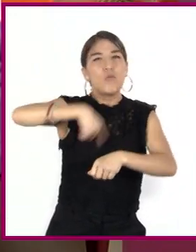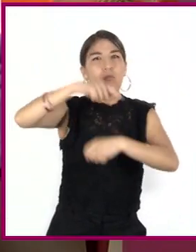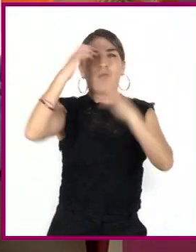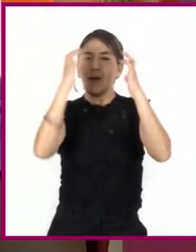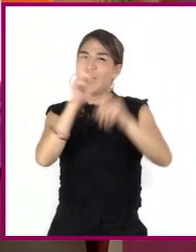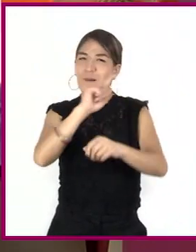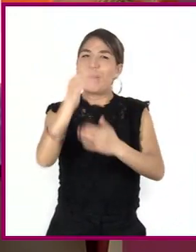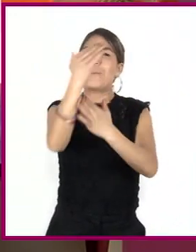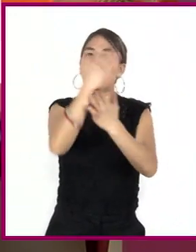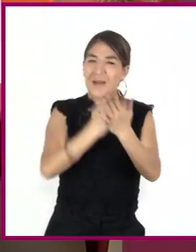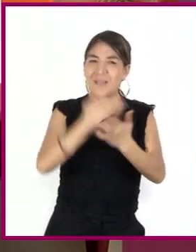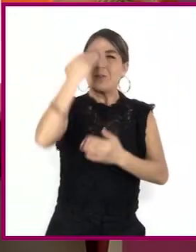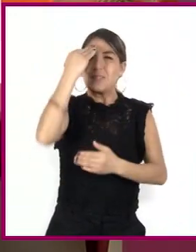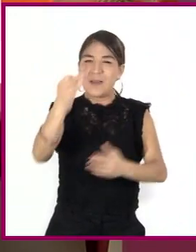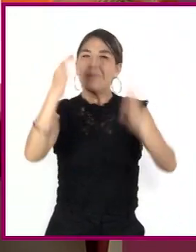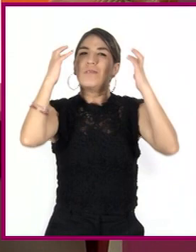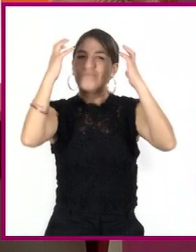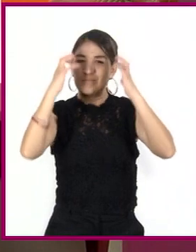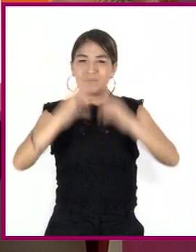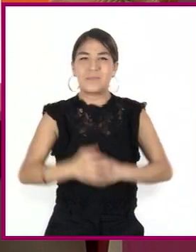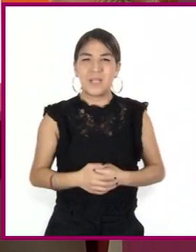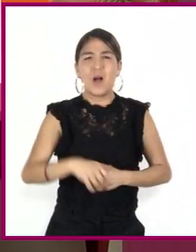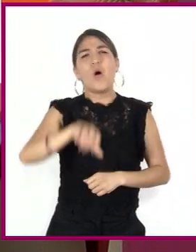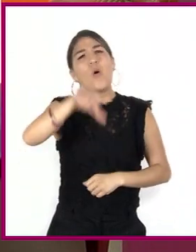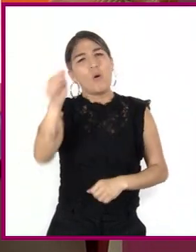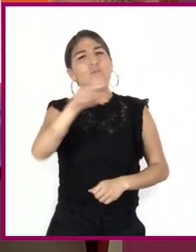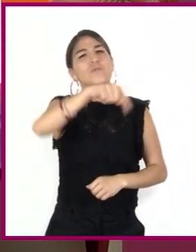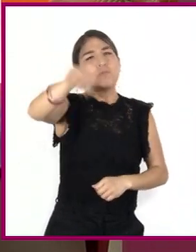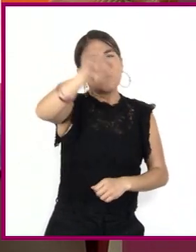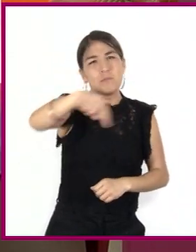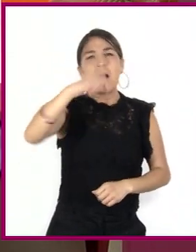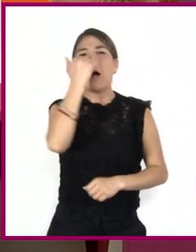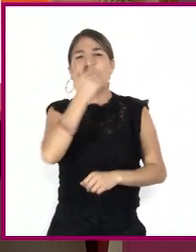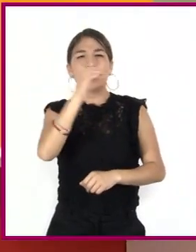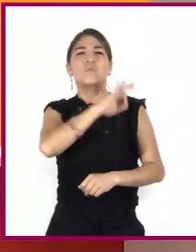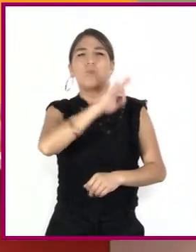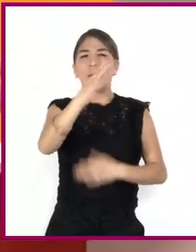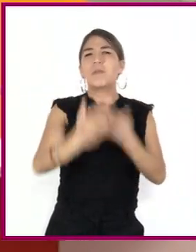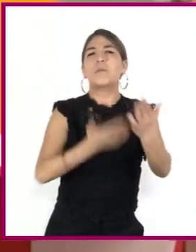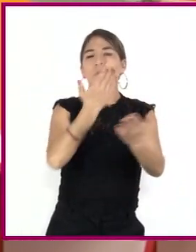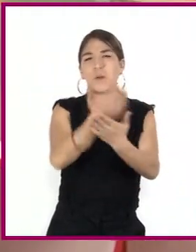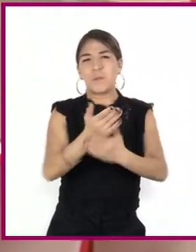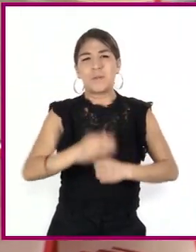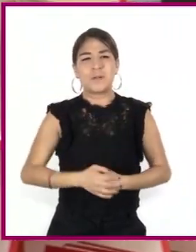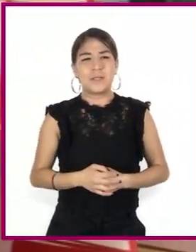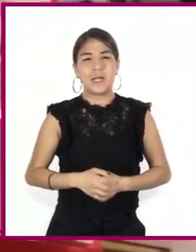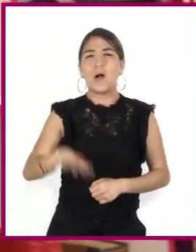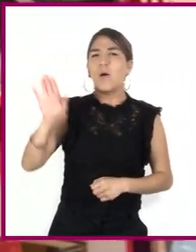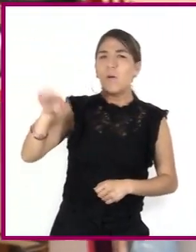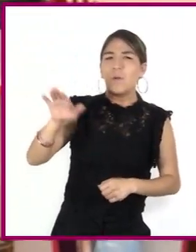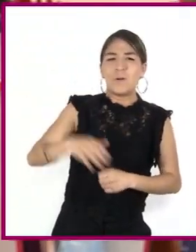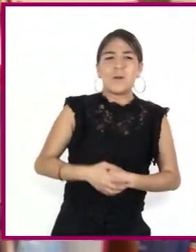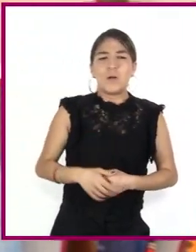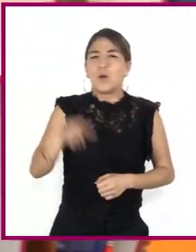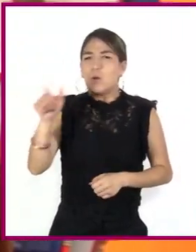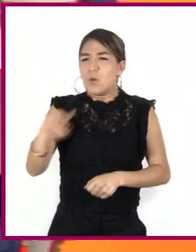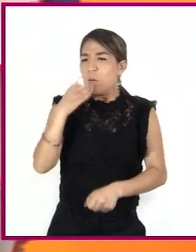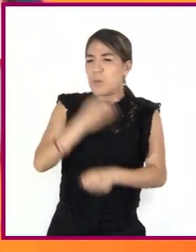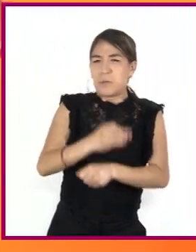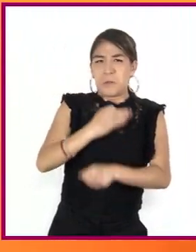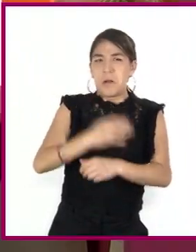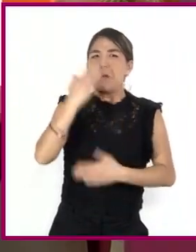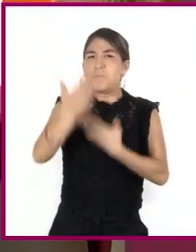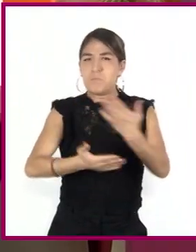Y algunas otras que ustedes, alumnas y alumnos, propongan. Oye, Enrique, esa alternativa también